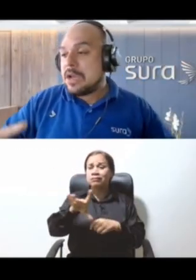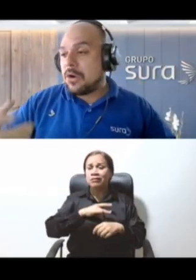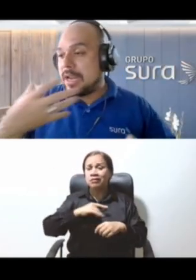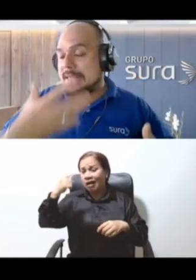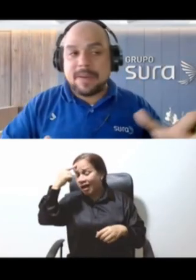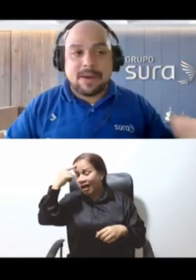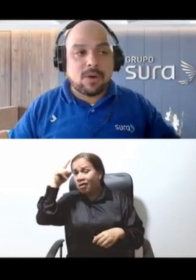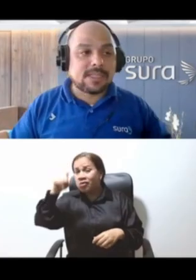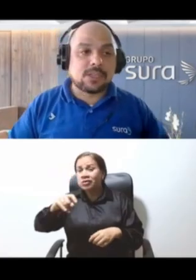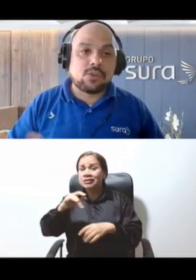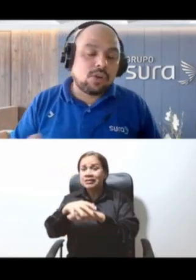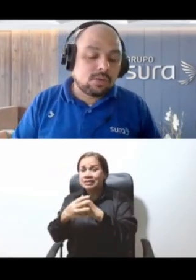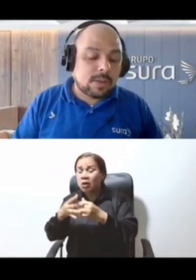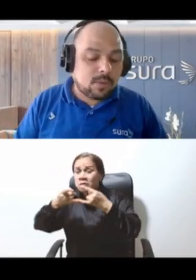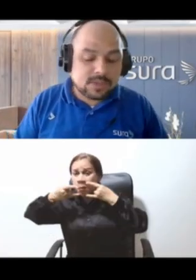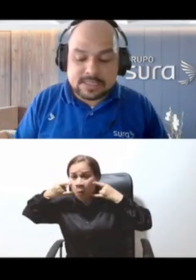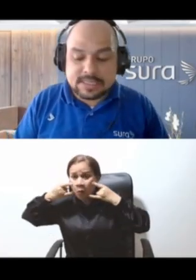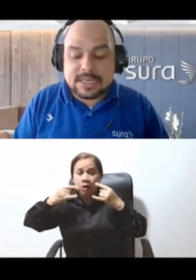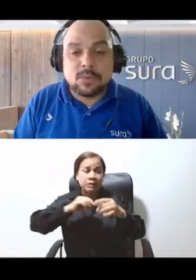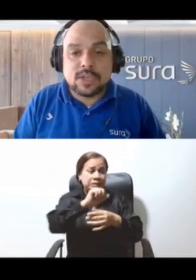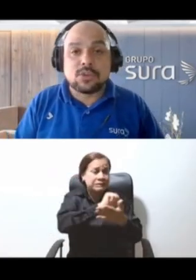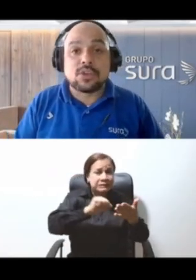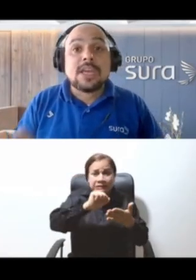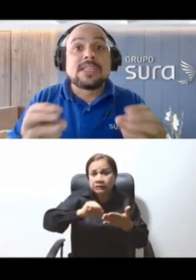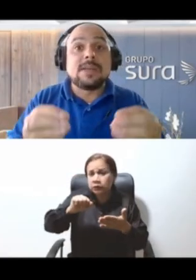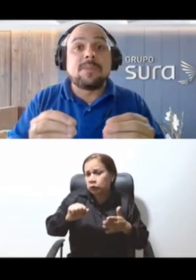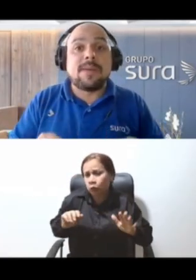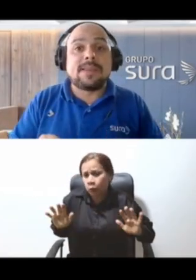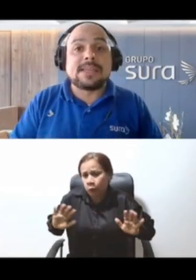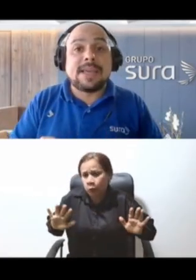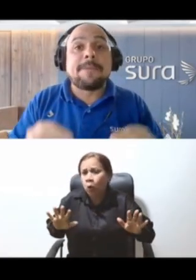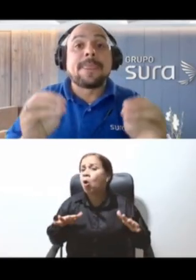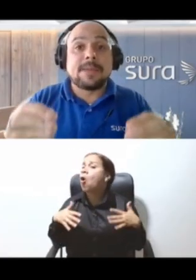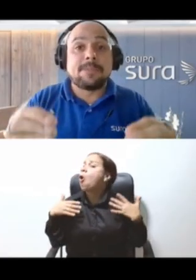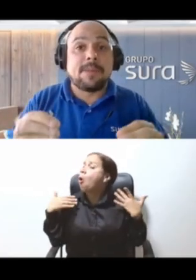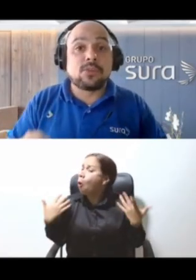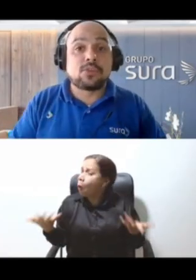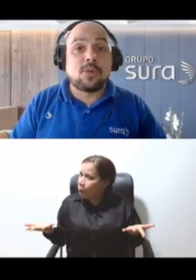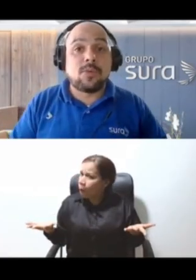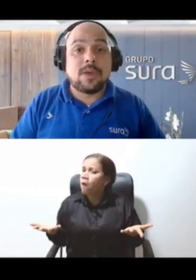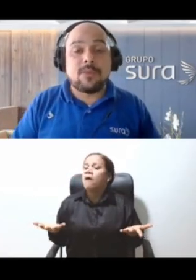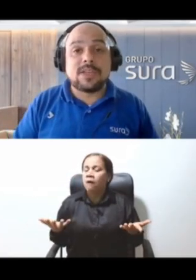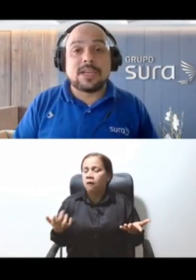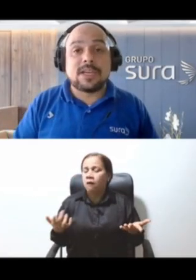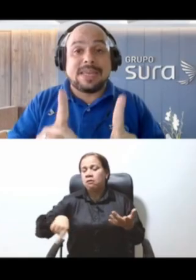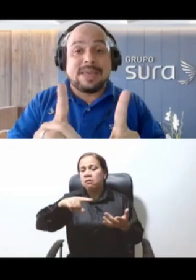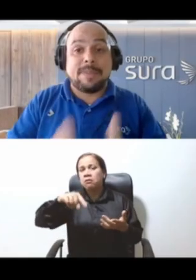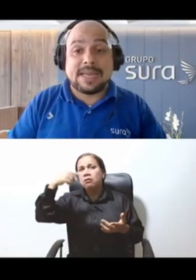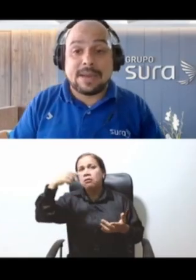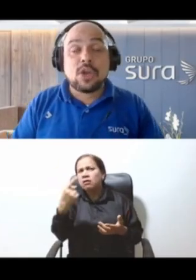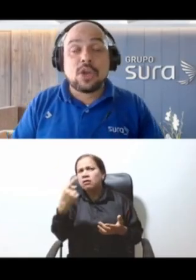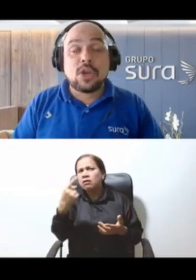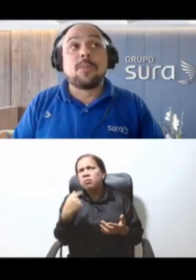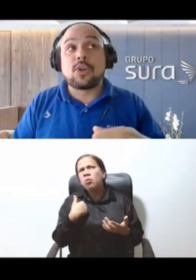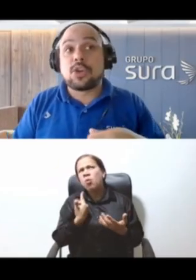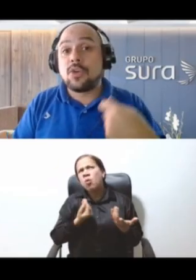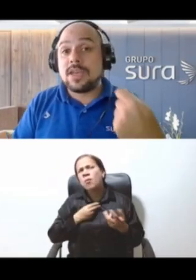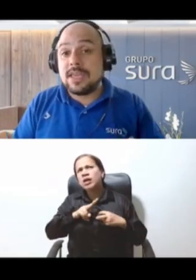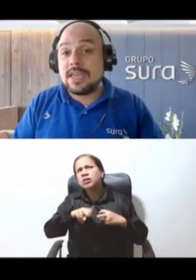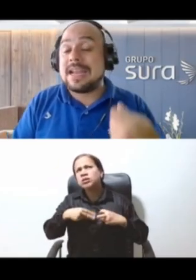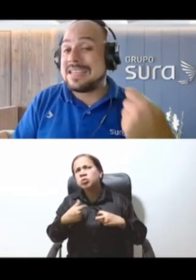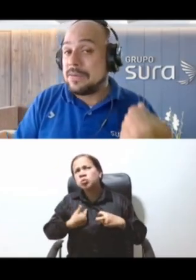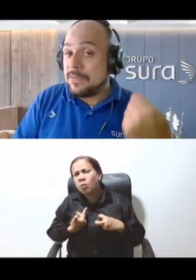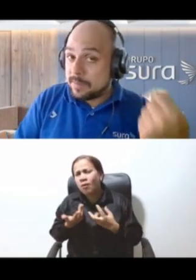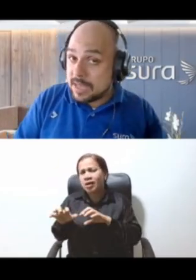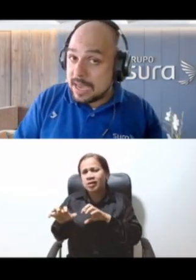con otra vez con el tapabocas, eso no, tampoco es hasta allá, muchachos. Simplemente es que sepamos cómo debemos de actuar y precavidos,